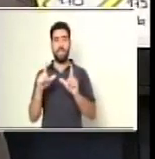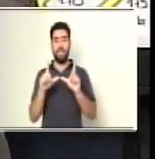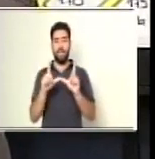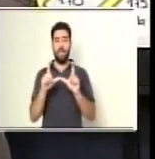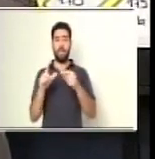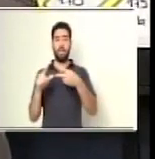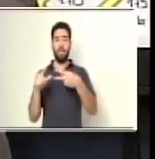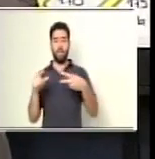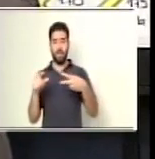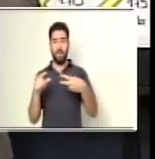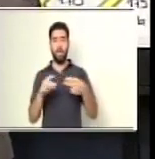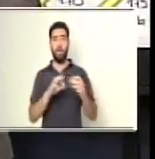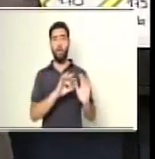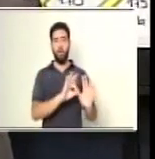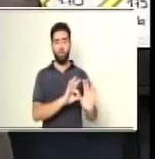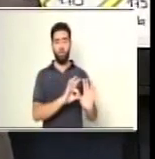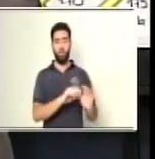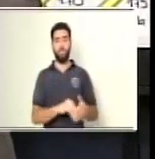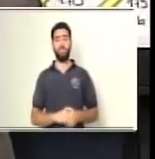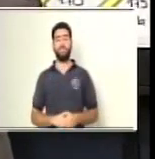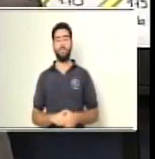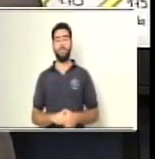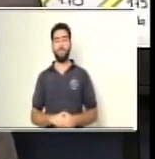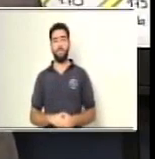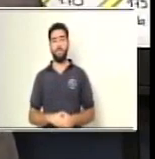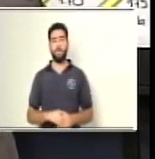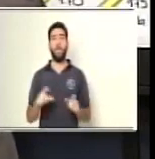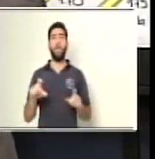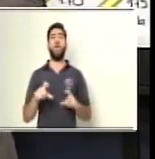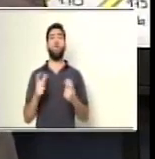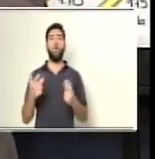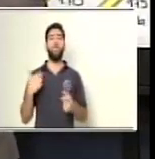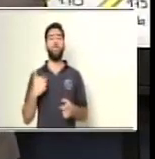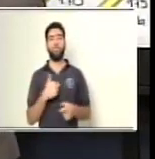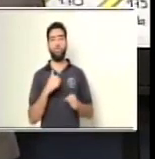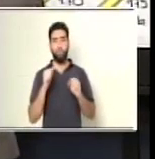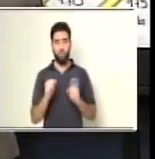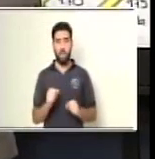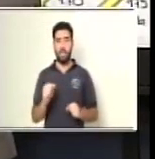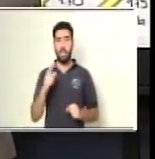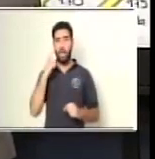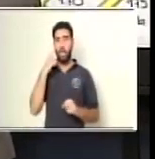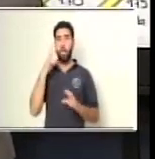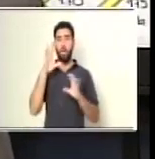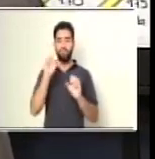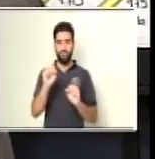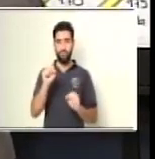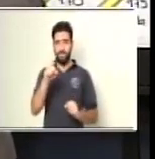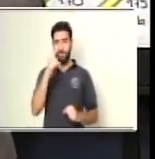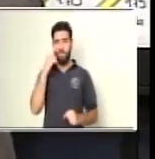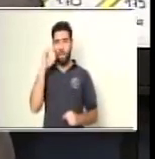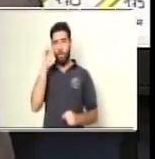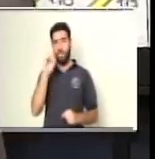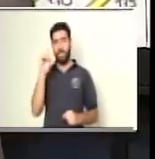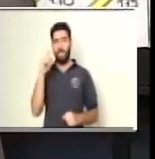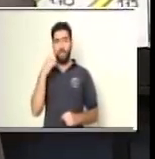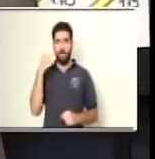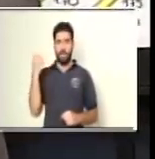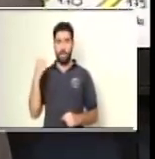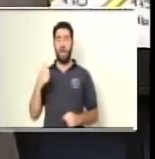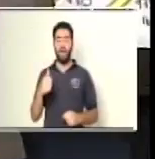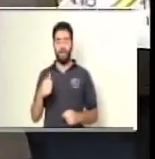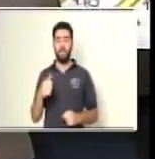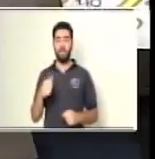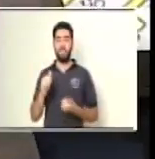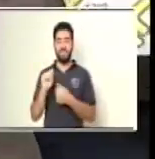valores numéricos, 15 y 8. Como podemos observar, el símbolo se encuentra